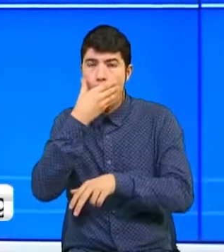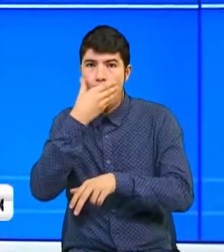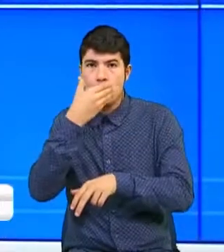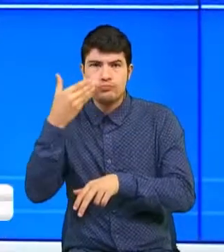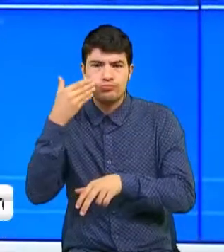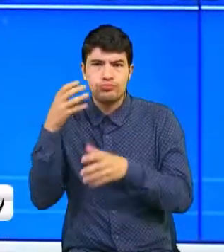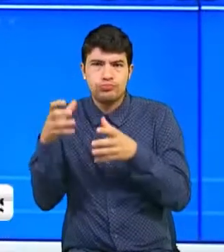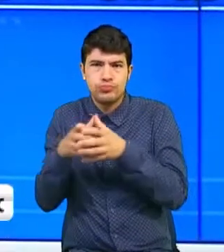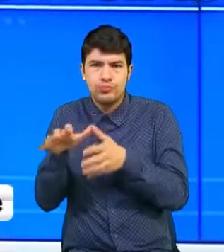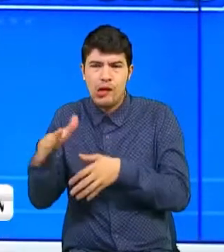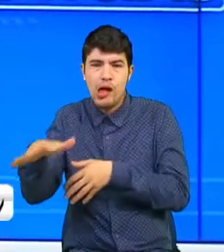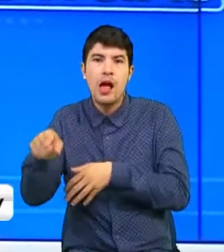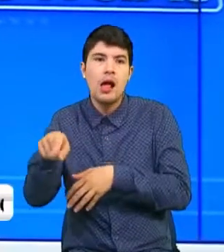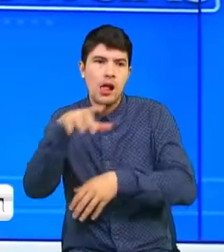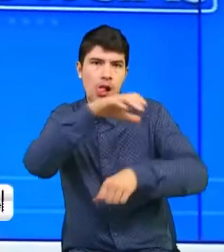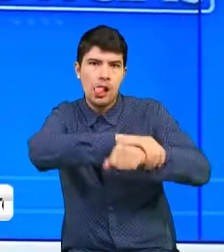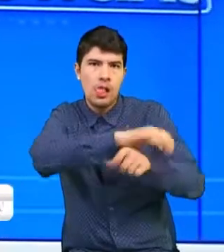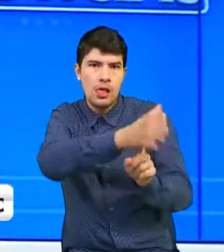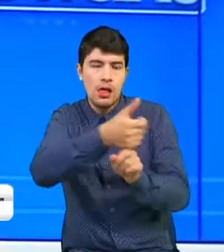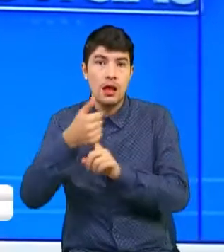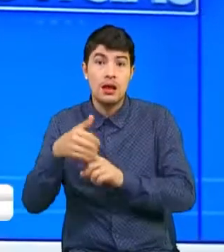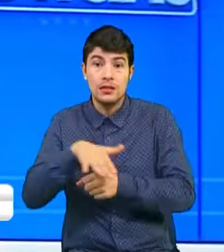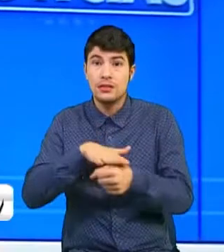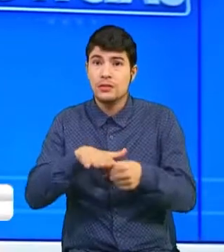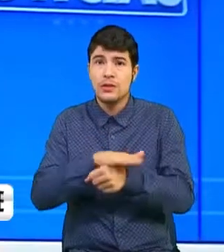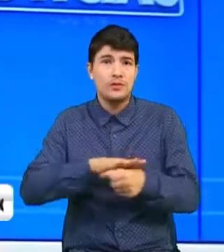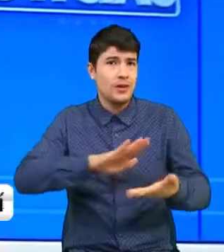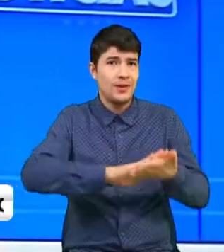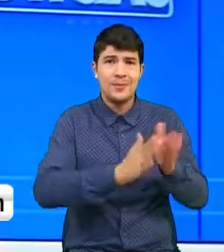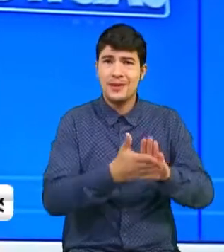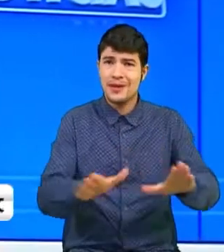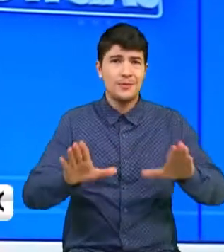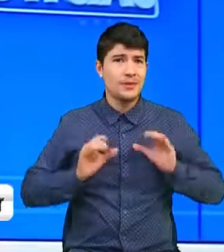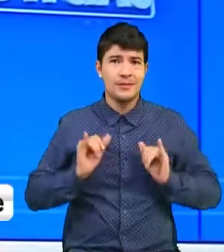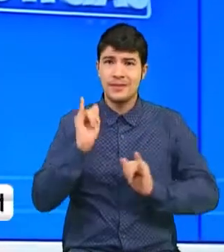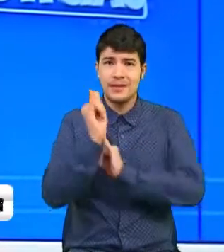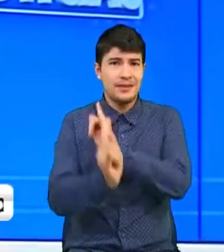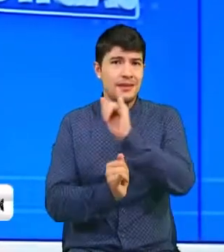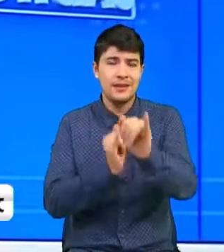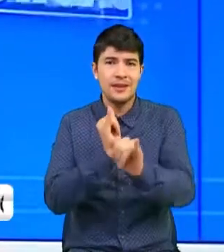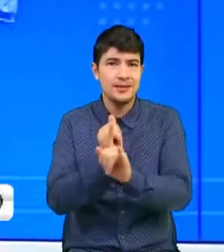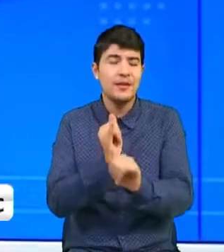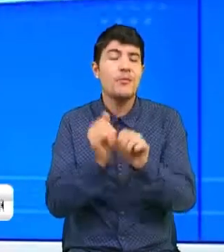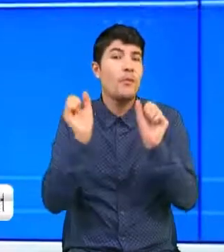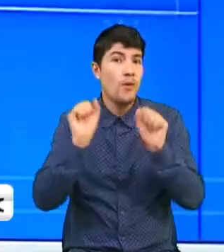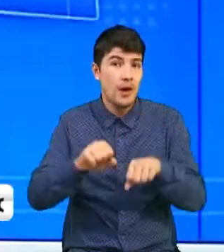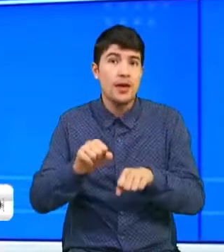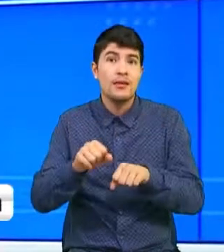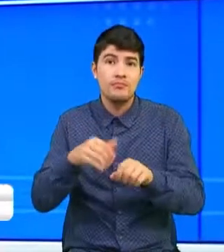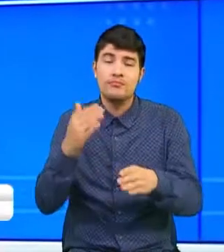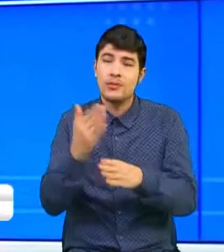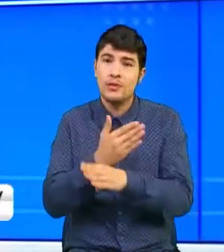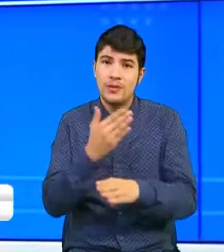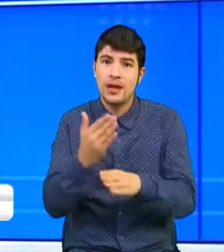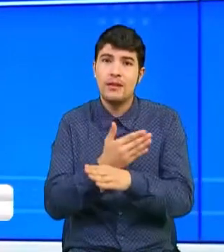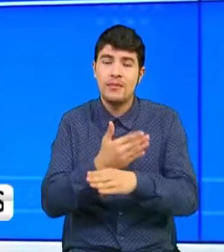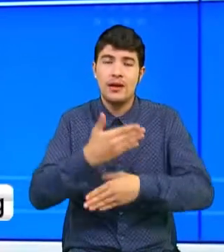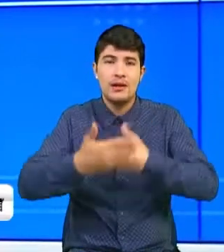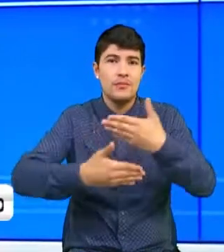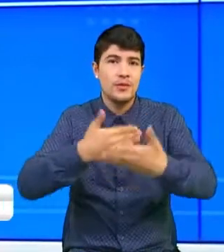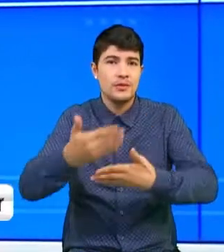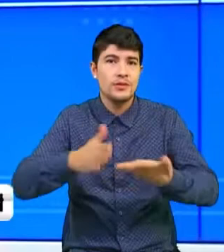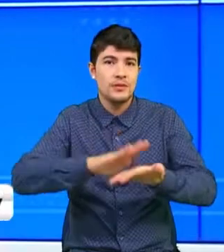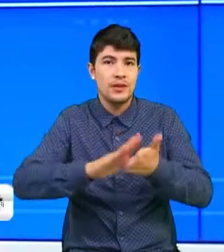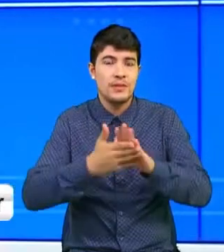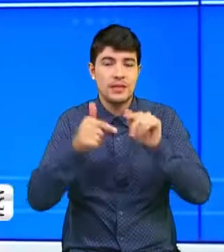de disidentes de las FARC. El hecho ha generado el rechazo de la comunidad internacional y se presume pueda llegar a entorpecer el proceso de paz en Colombia. Este